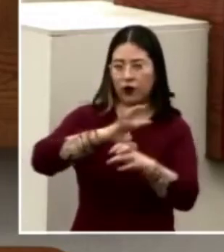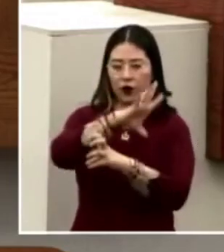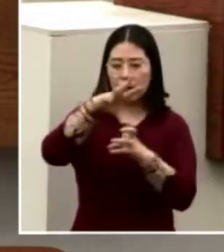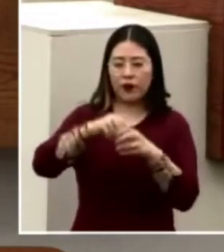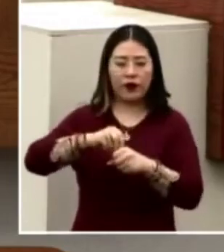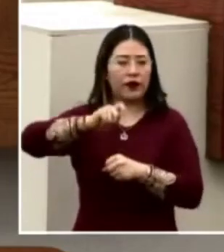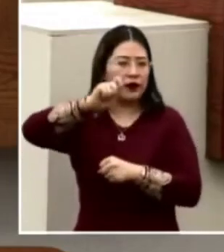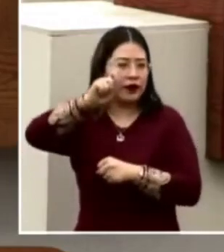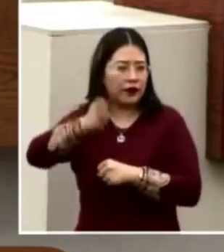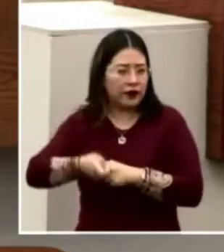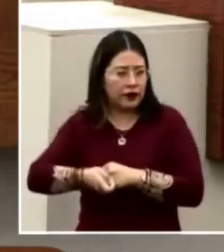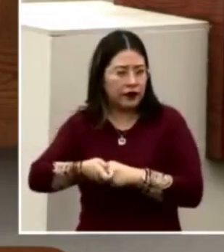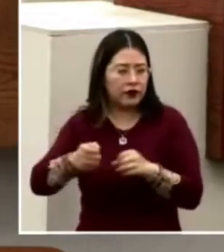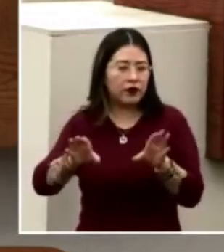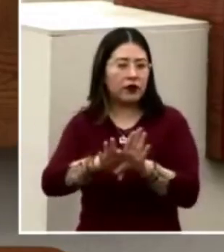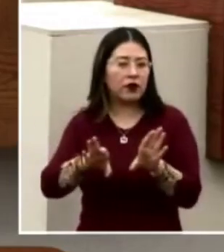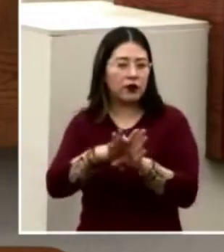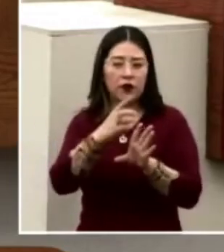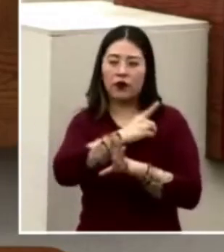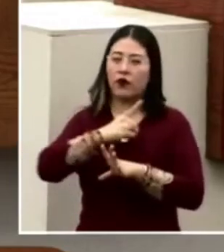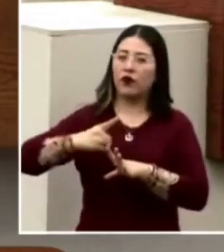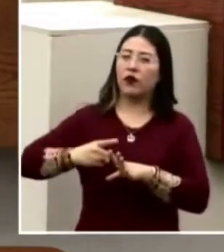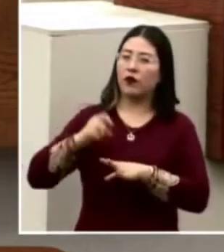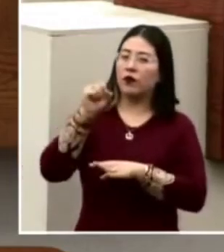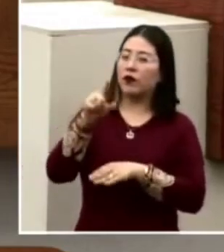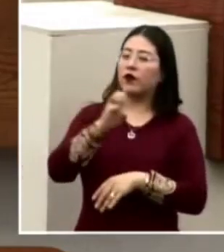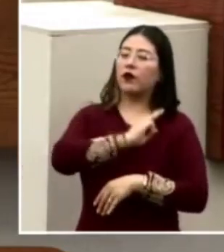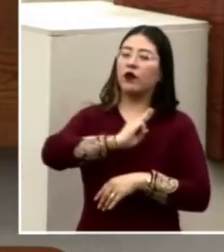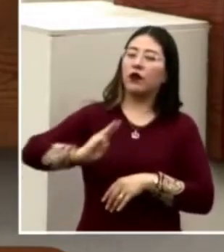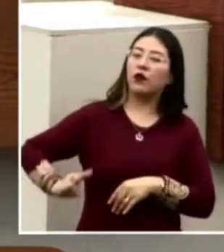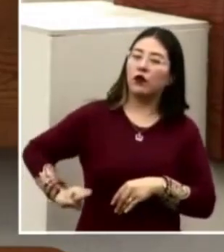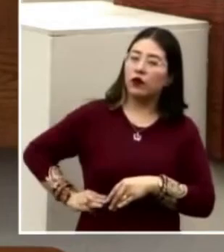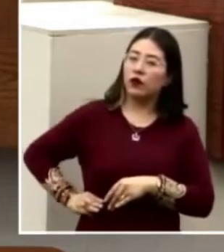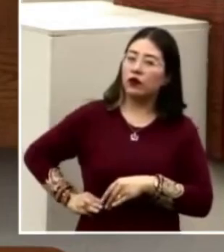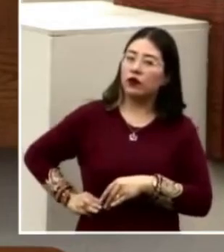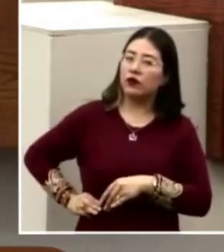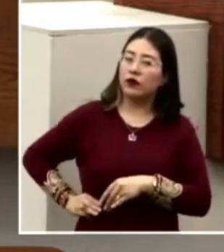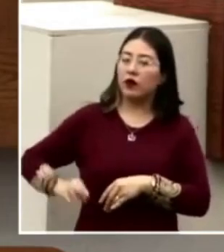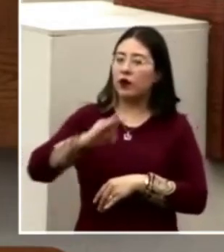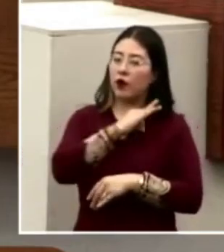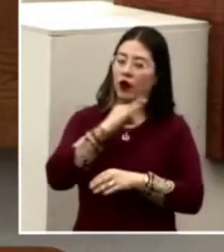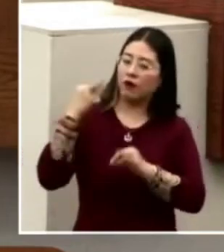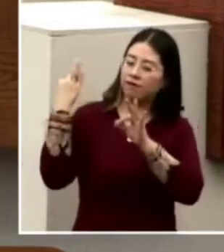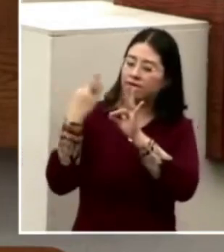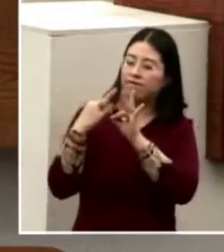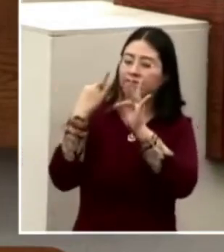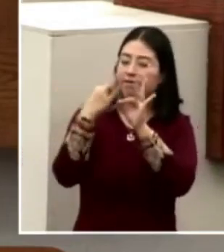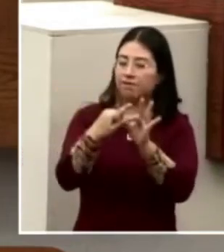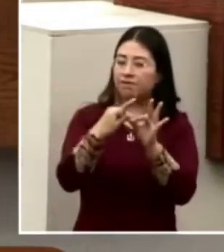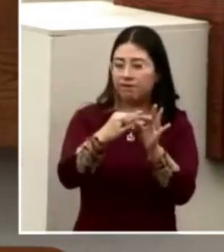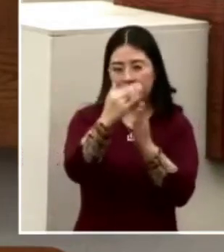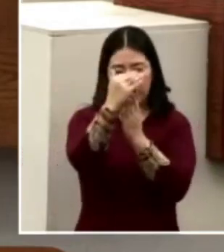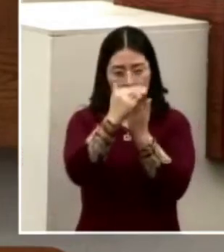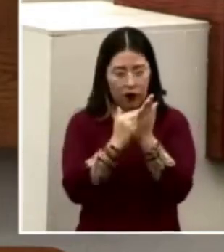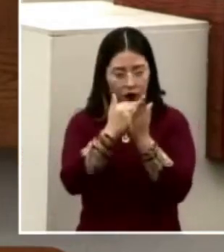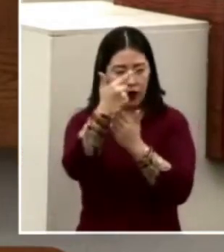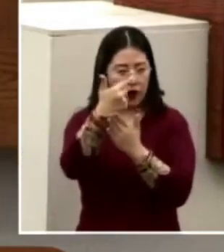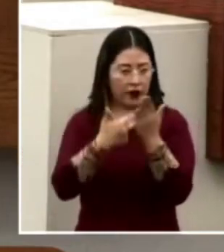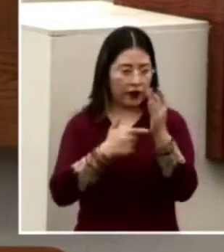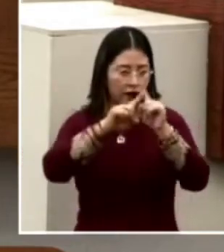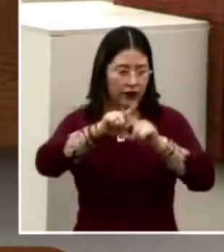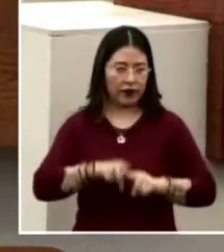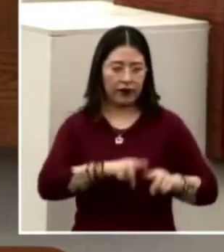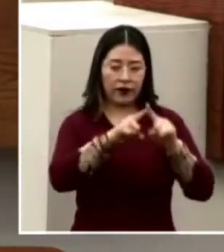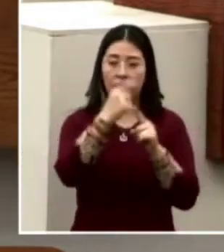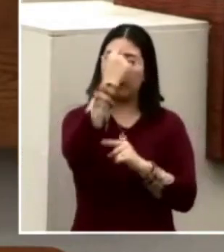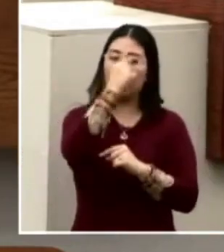trata es que ahora sí los municipios y los estados cumplamos con esa obligación. ¿Para